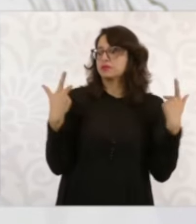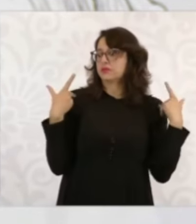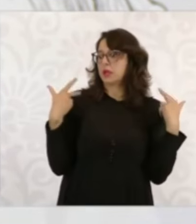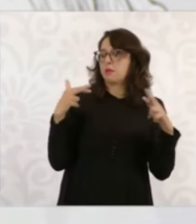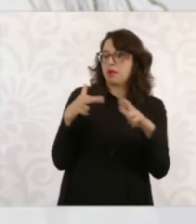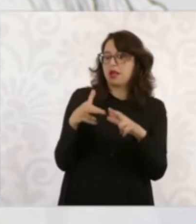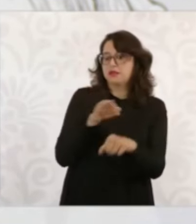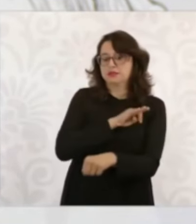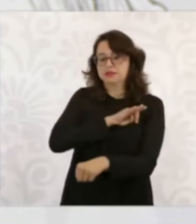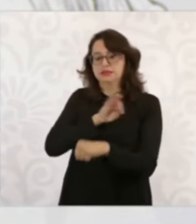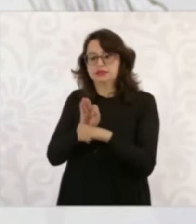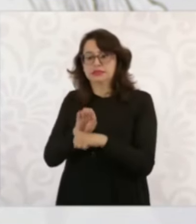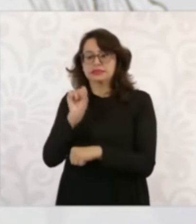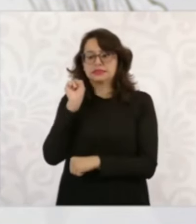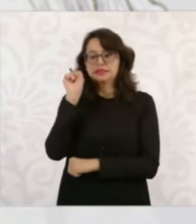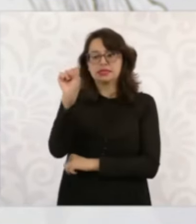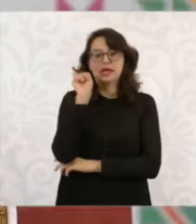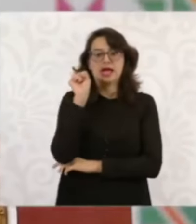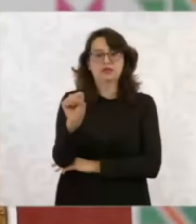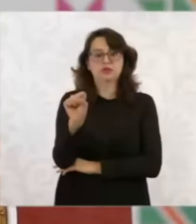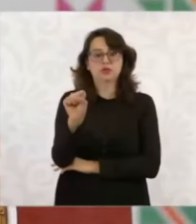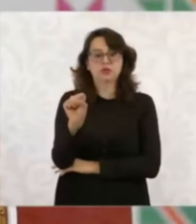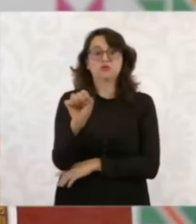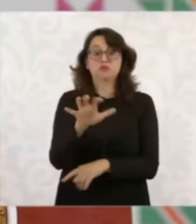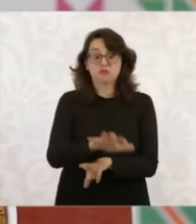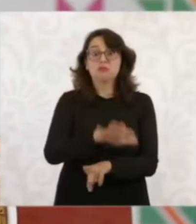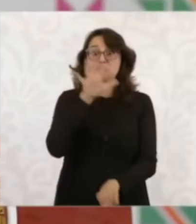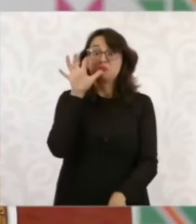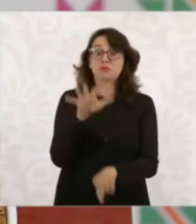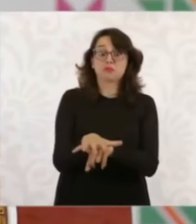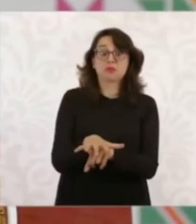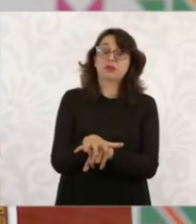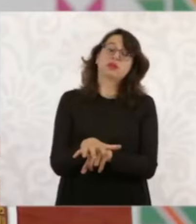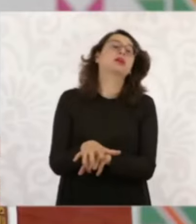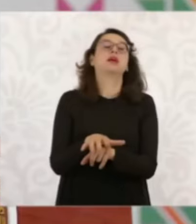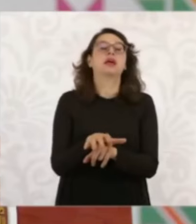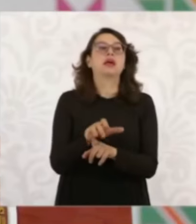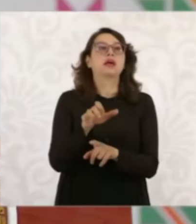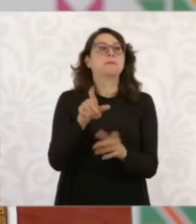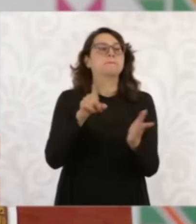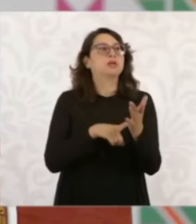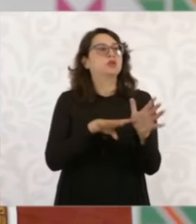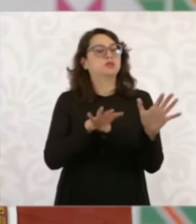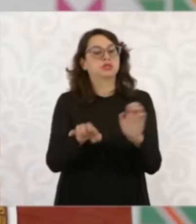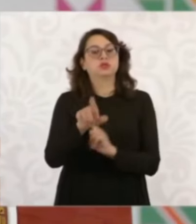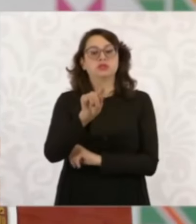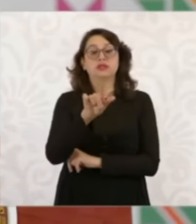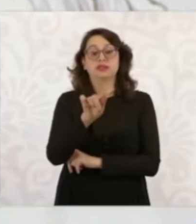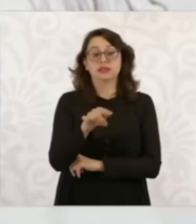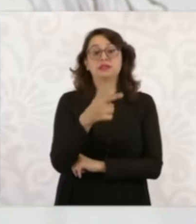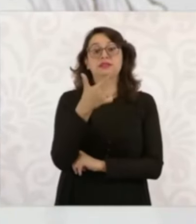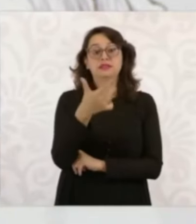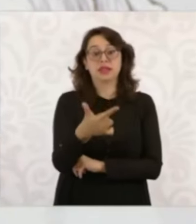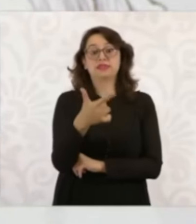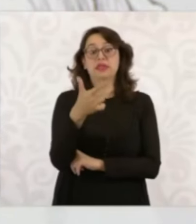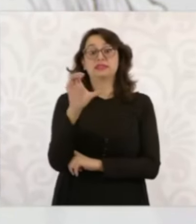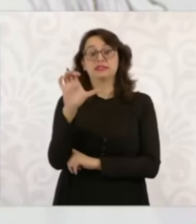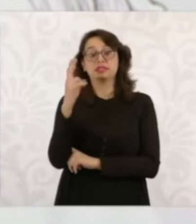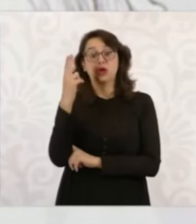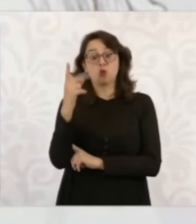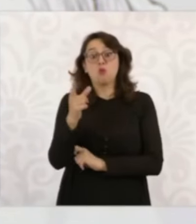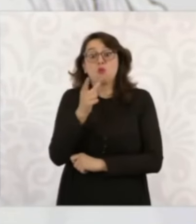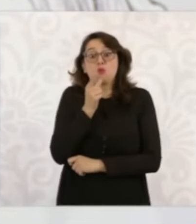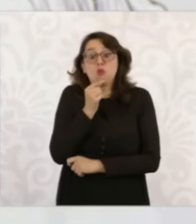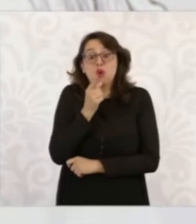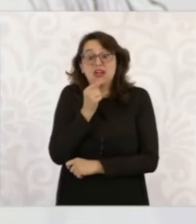llamaba el SPA-UNAM. Fue reprimido. En el 77 entró la policía a Ciudad Universitaria,